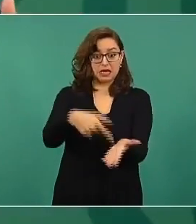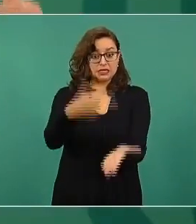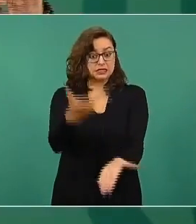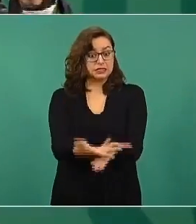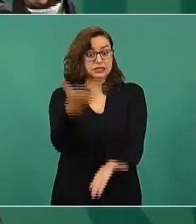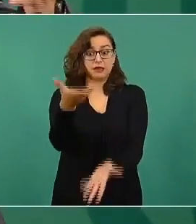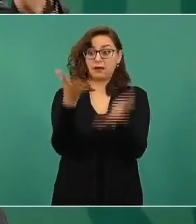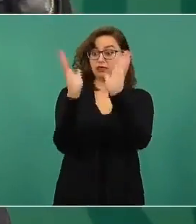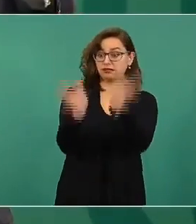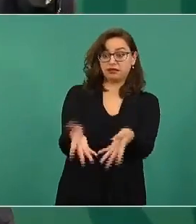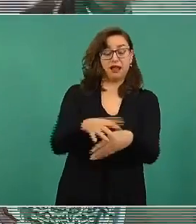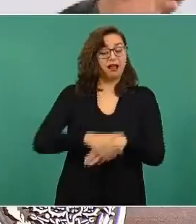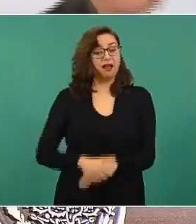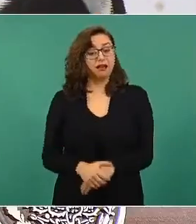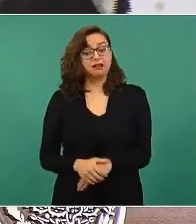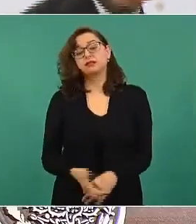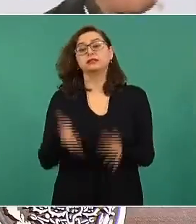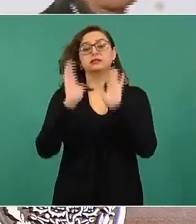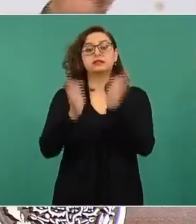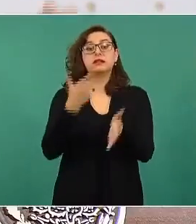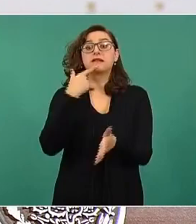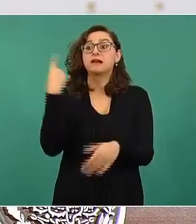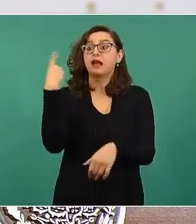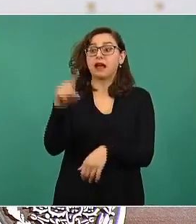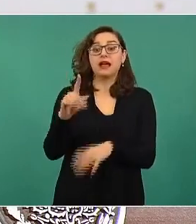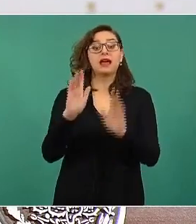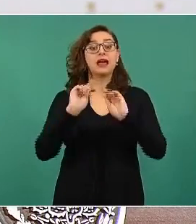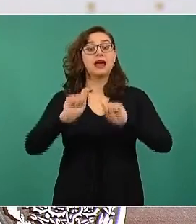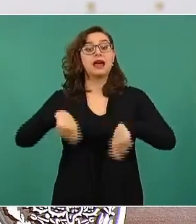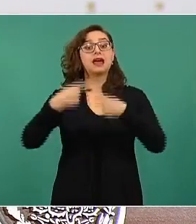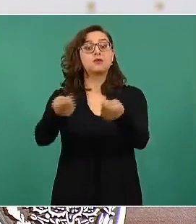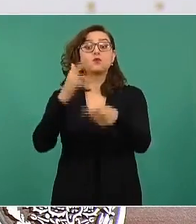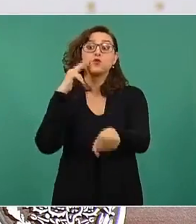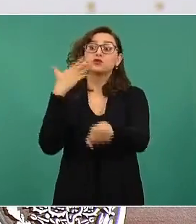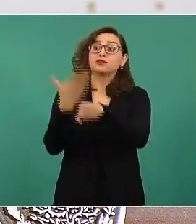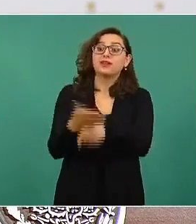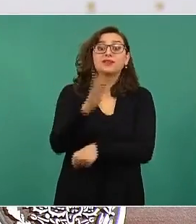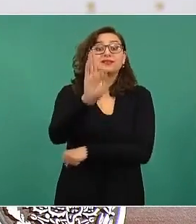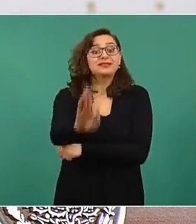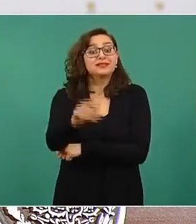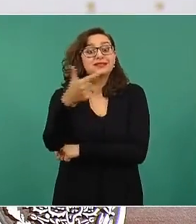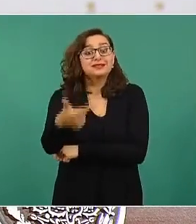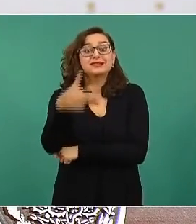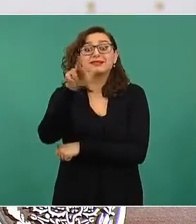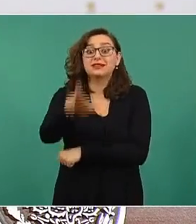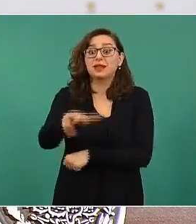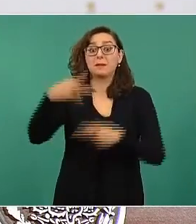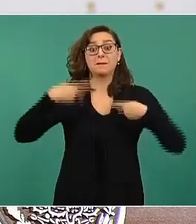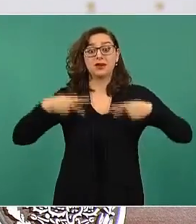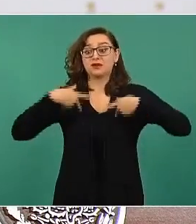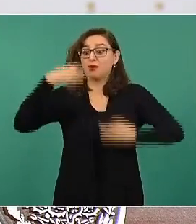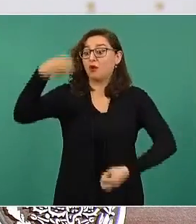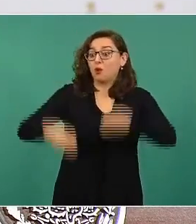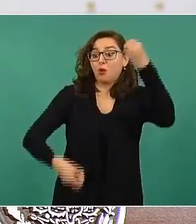está en manos de la fiscalía y de los jueces.